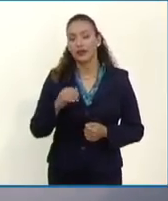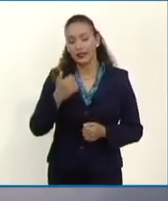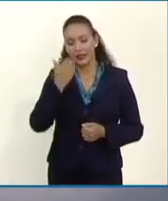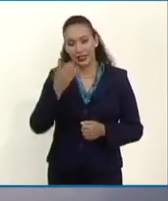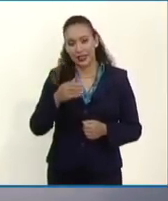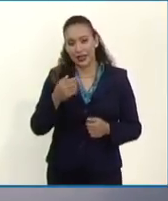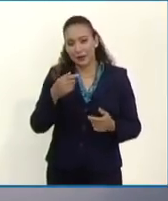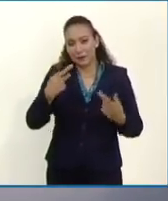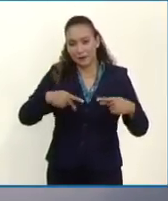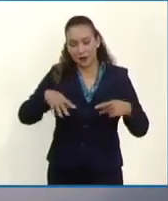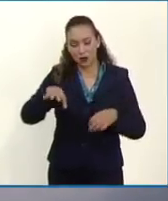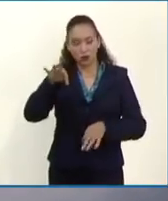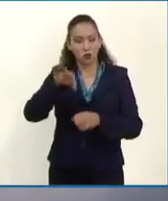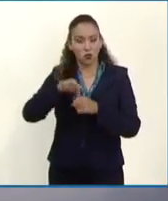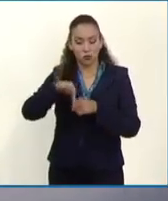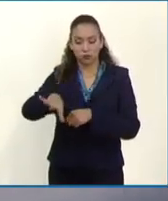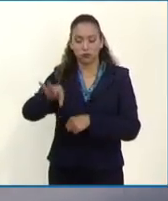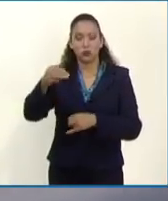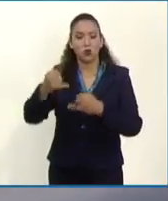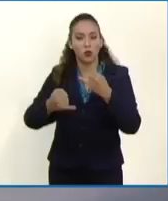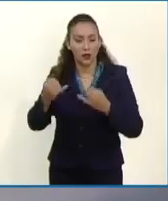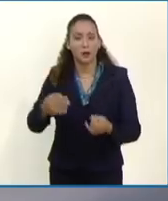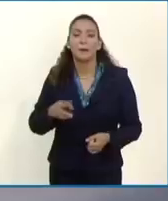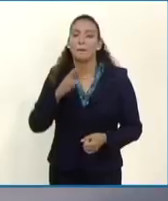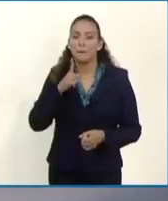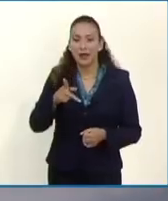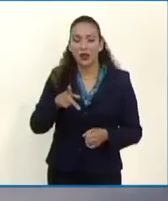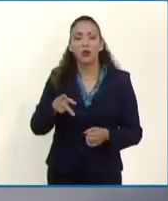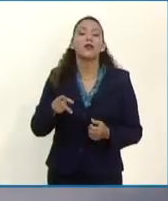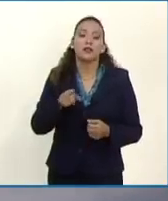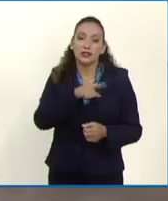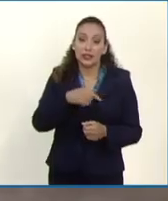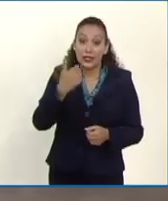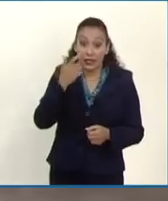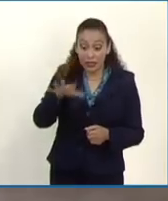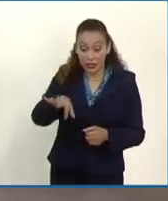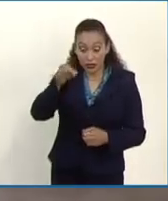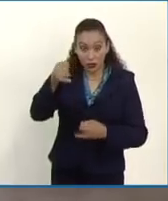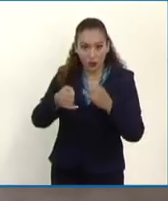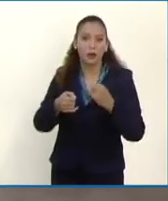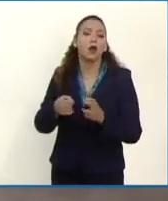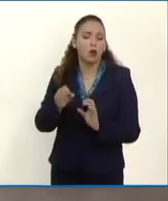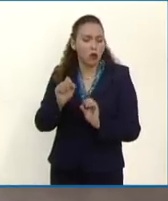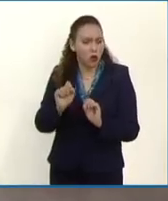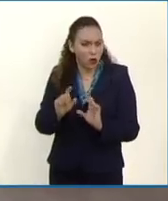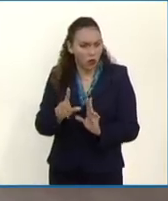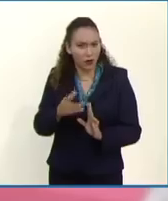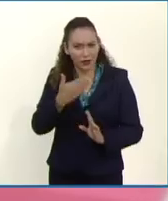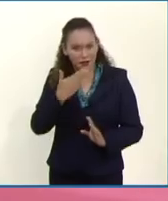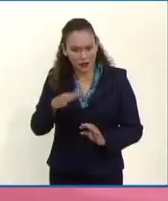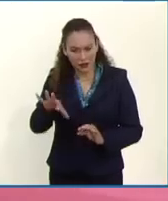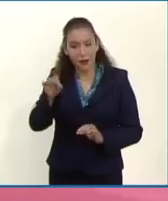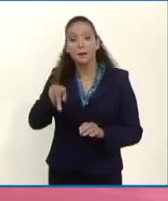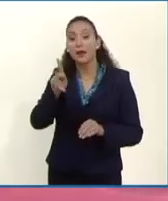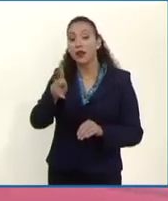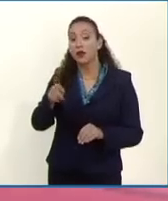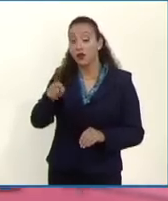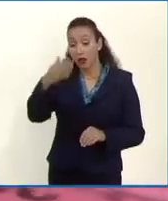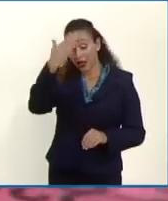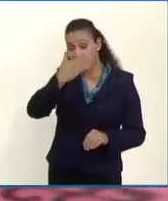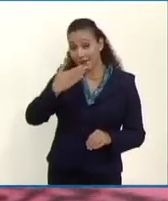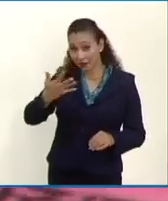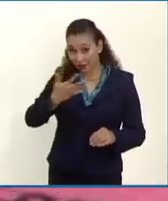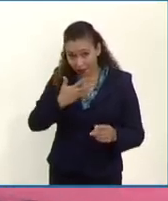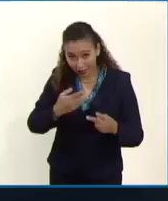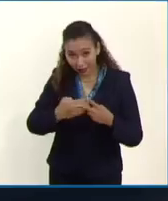por voto popular, deberían considerarse candidatos con carrera judicial y contar con órganos de participación ciudadana que puedan